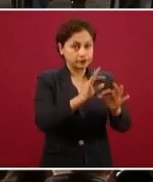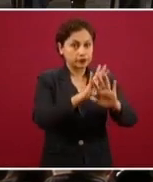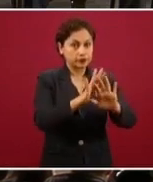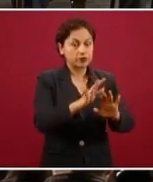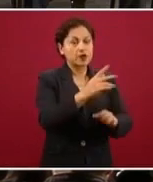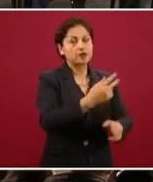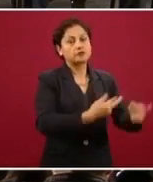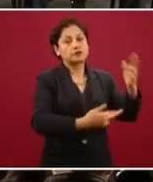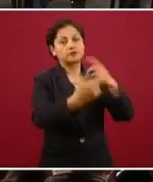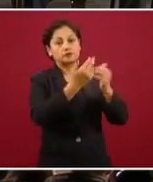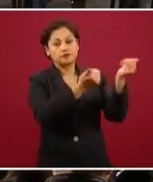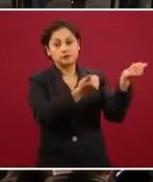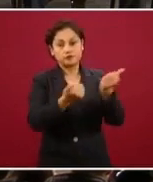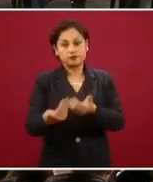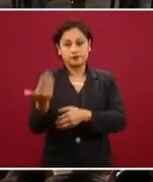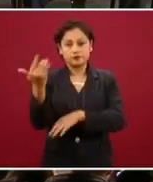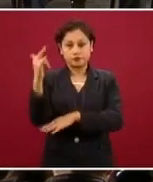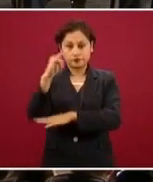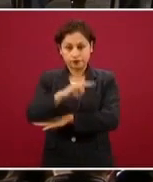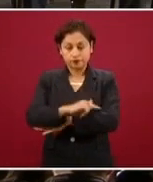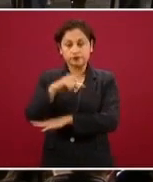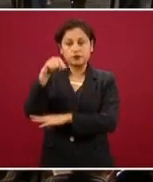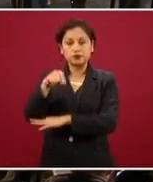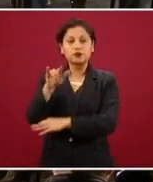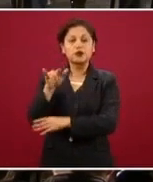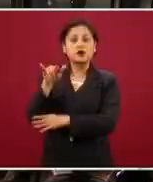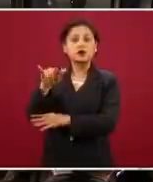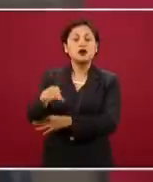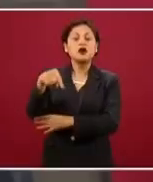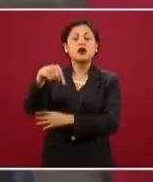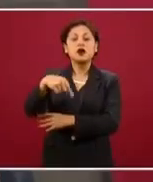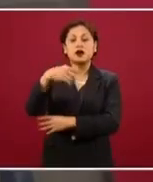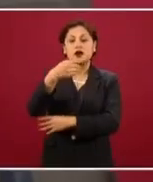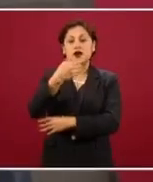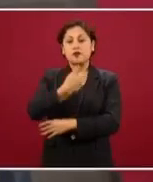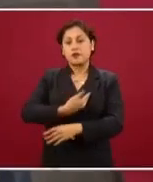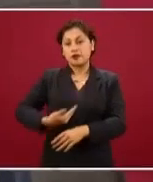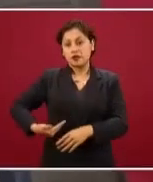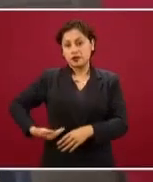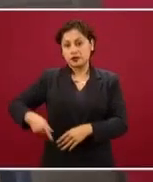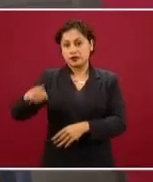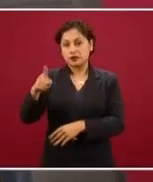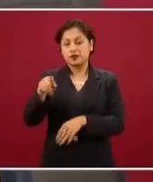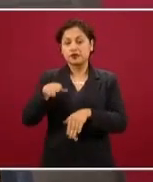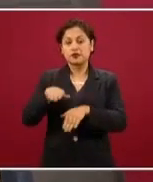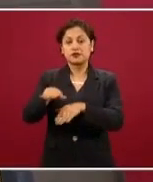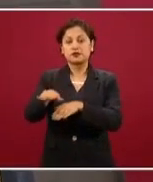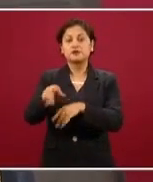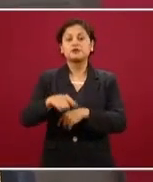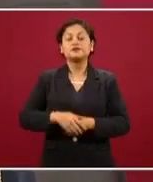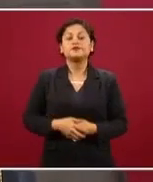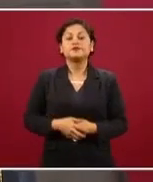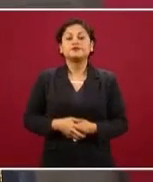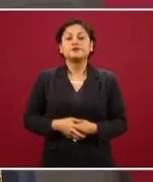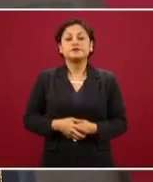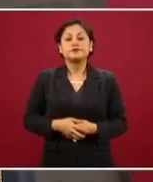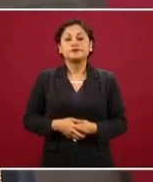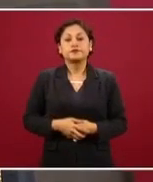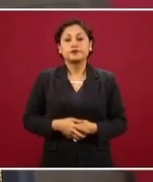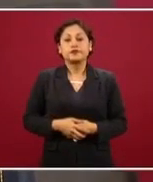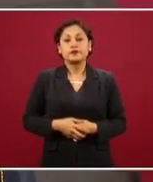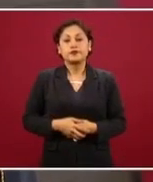a el hangar presidencial, también esto de manera